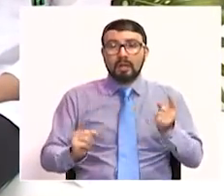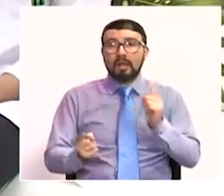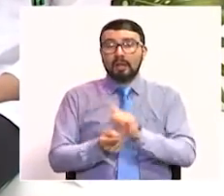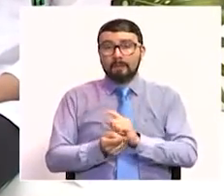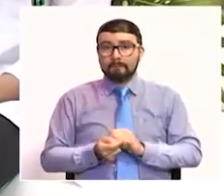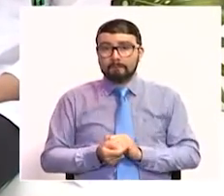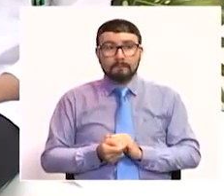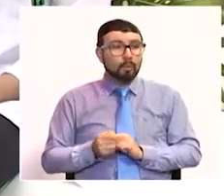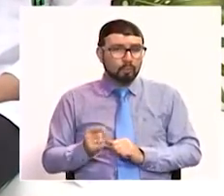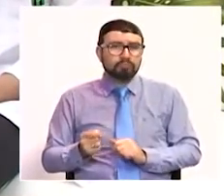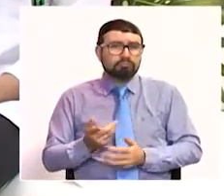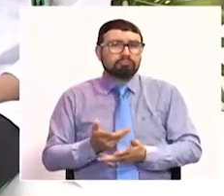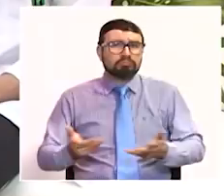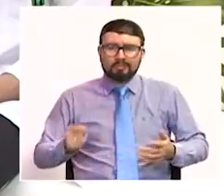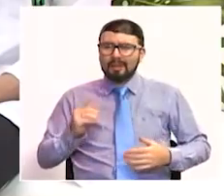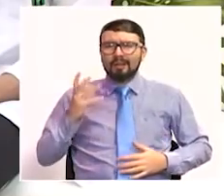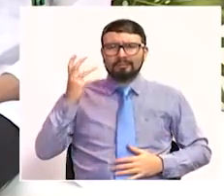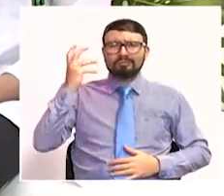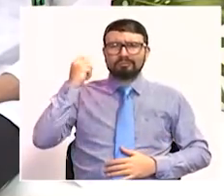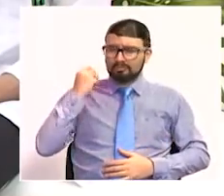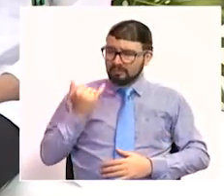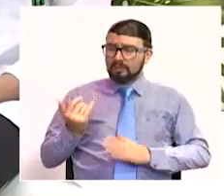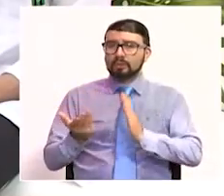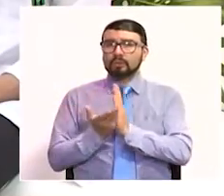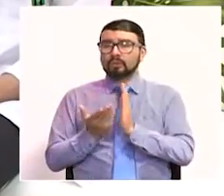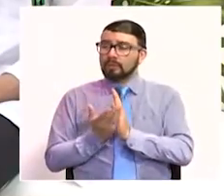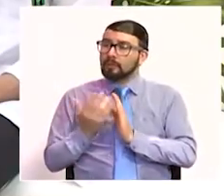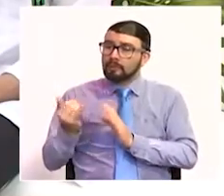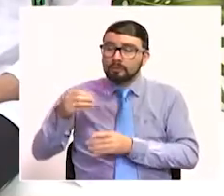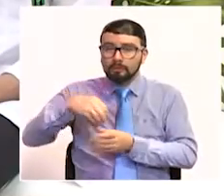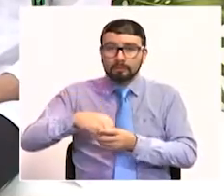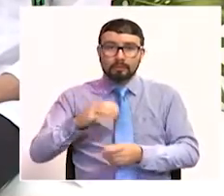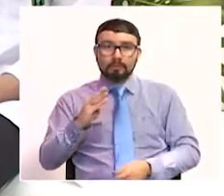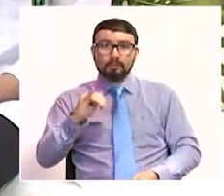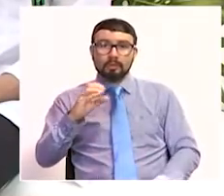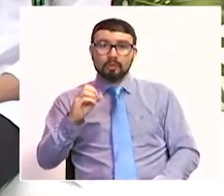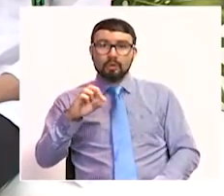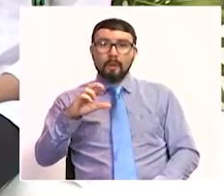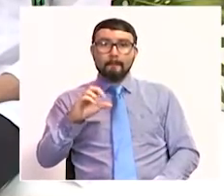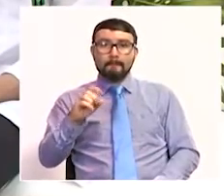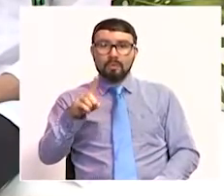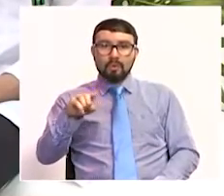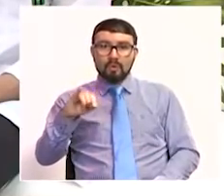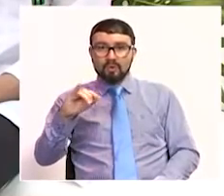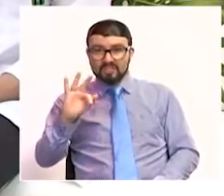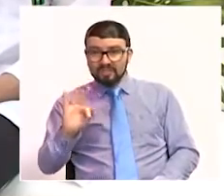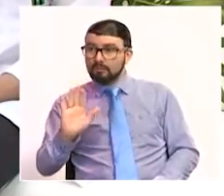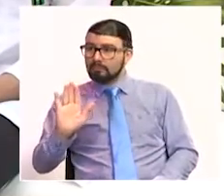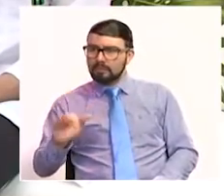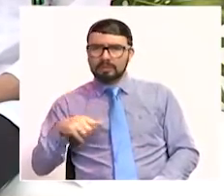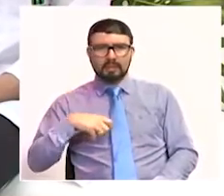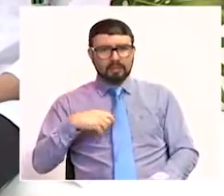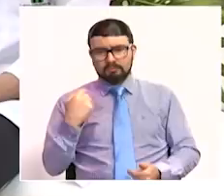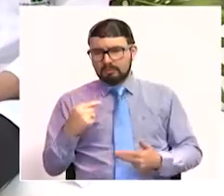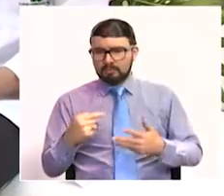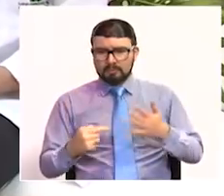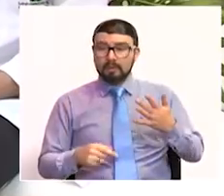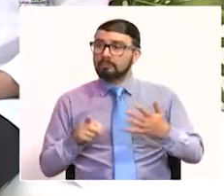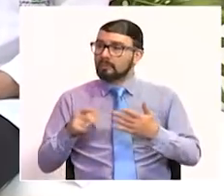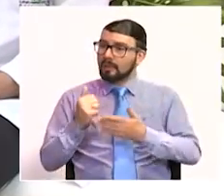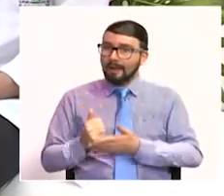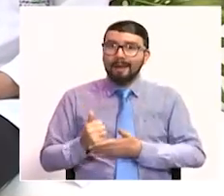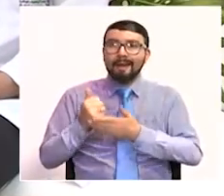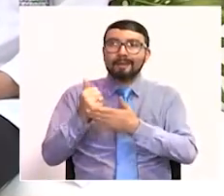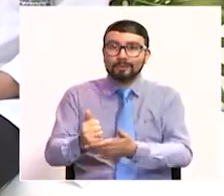Nosotros hace muchos años venimos estudiando un producto que se llama Bioprocit, que tiene varios componentes que ayudan